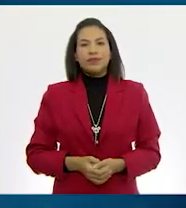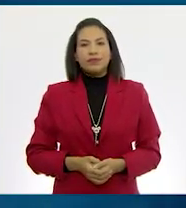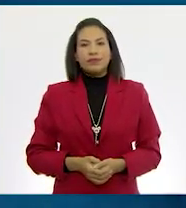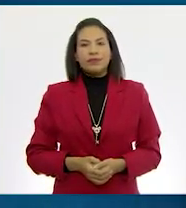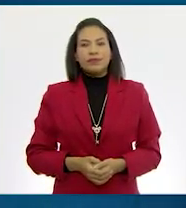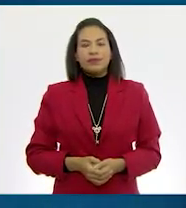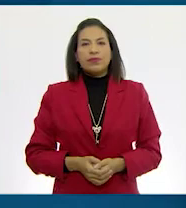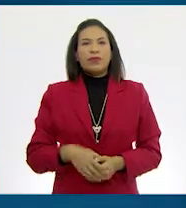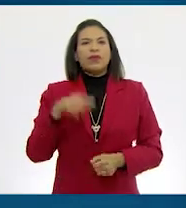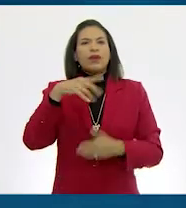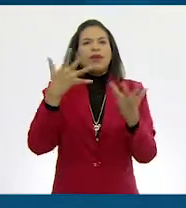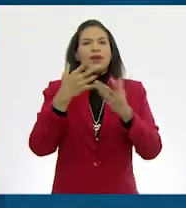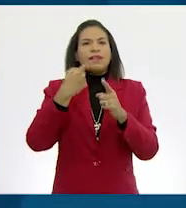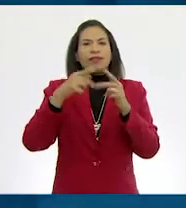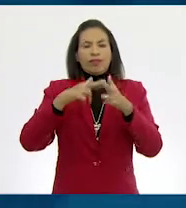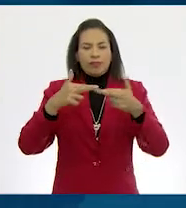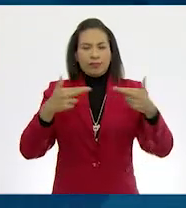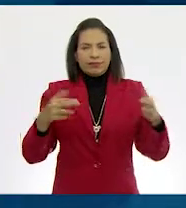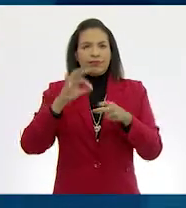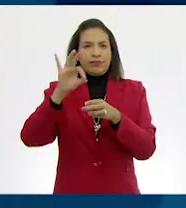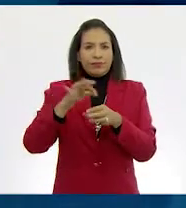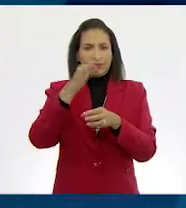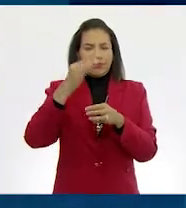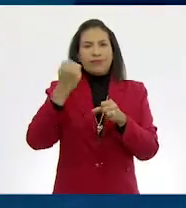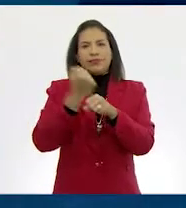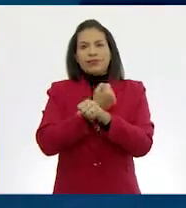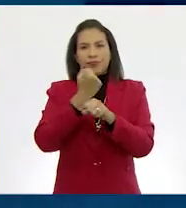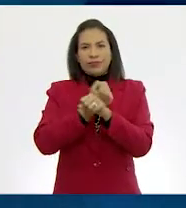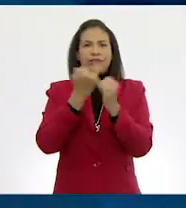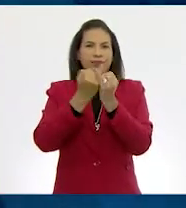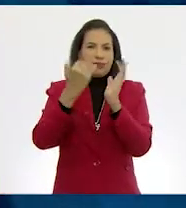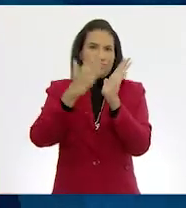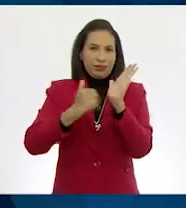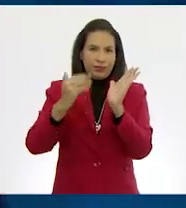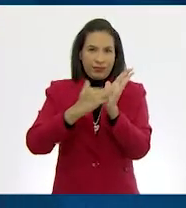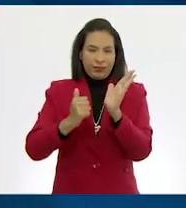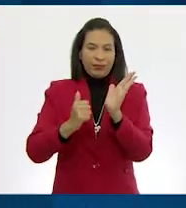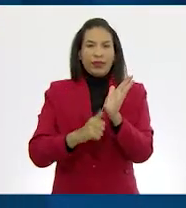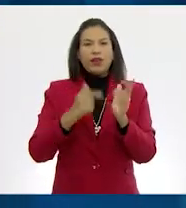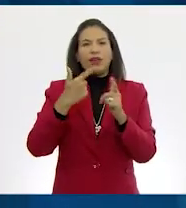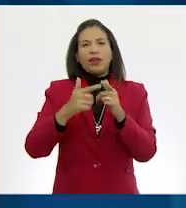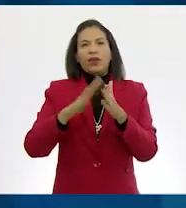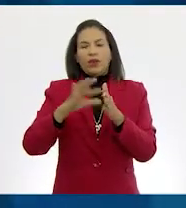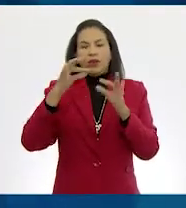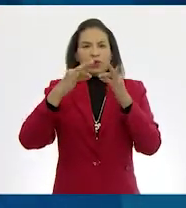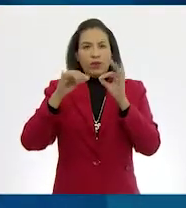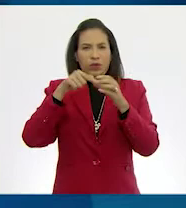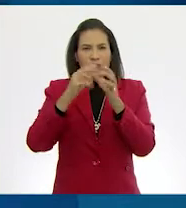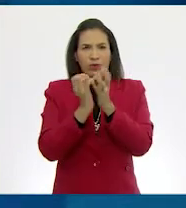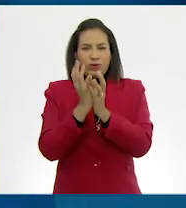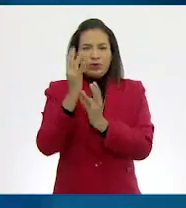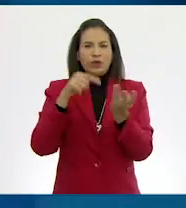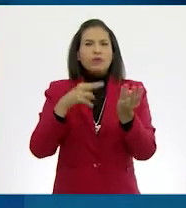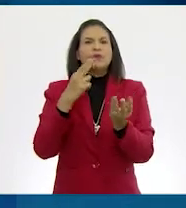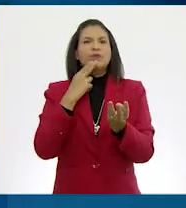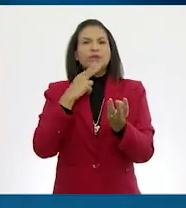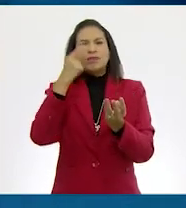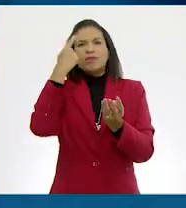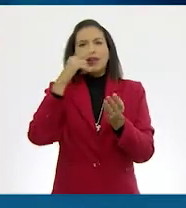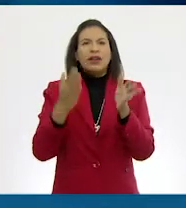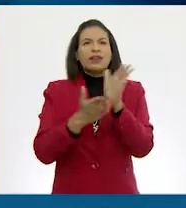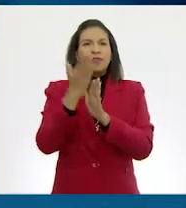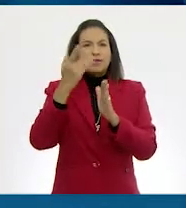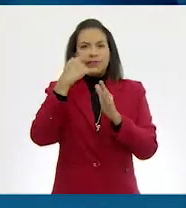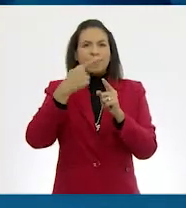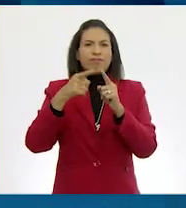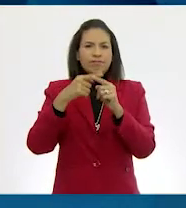con ellas hacían hilos agujas calzado y papel sus gruesas hojas también eran utilizadas para construir